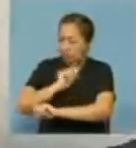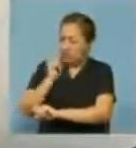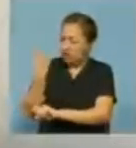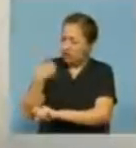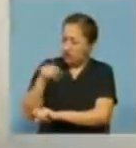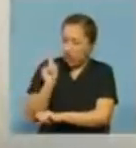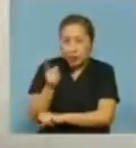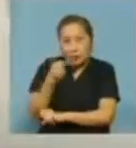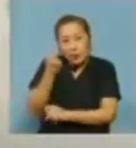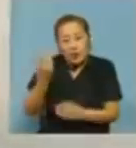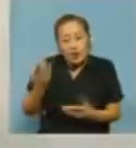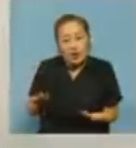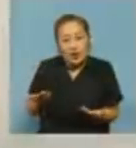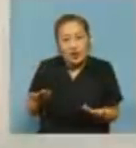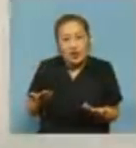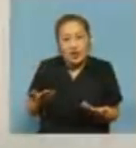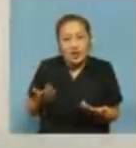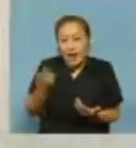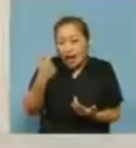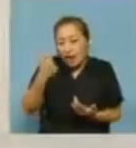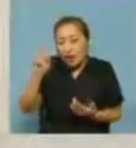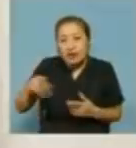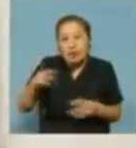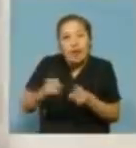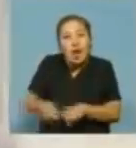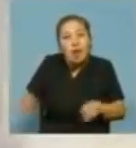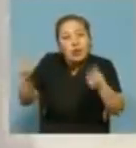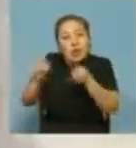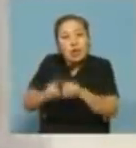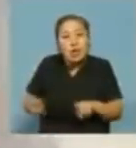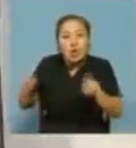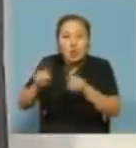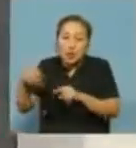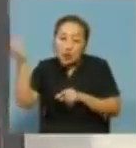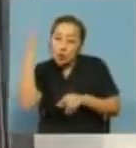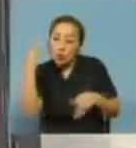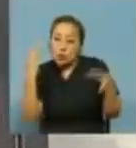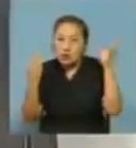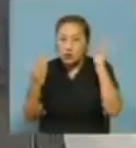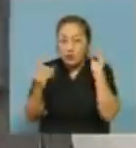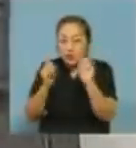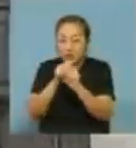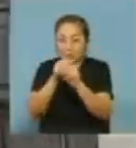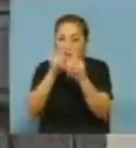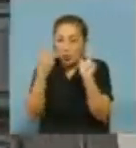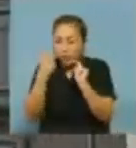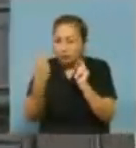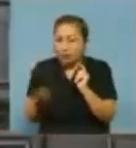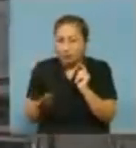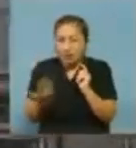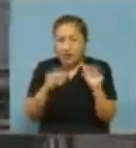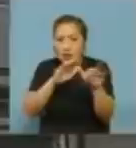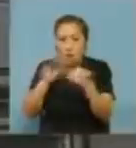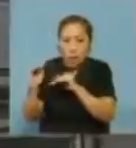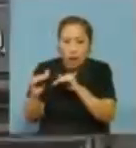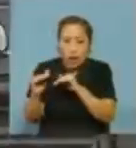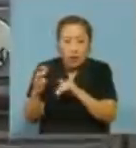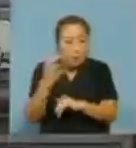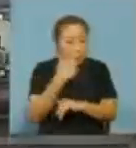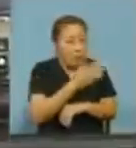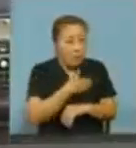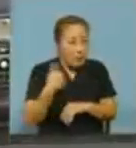que, curiosamente, es algo que se viene repitiendo en los casos que venimos descubriendo, lamentablemente. ¿Entre los mismos